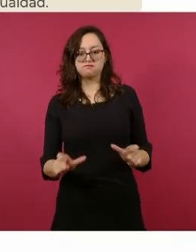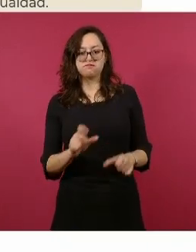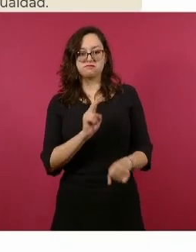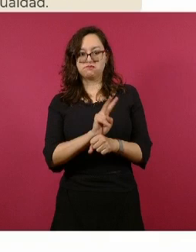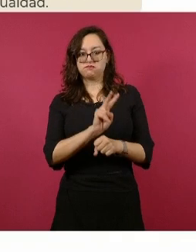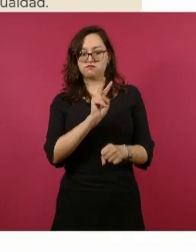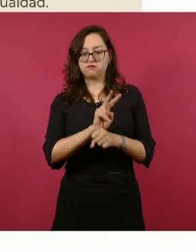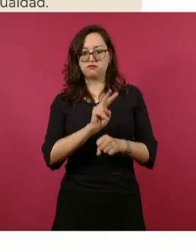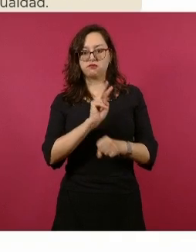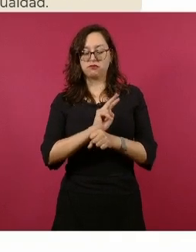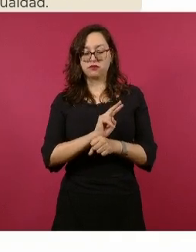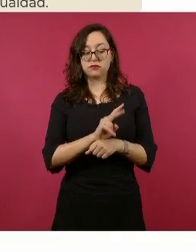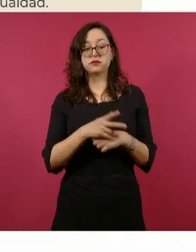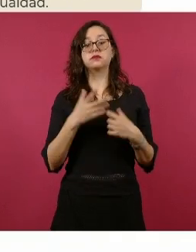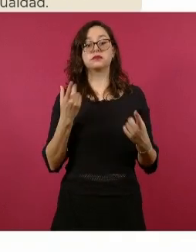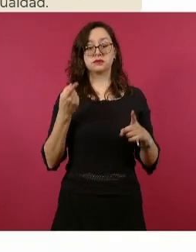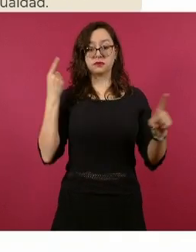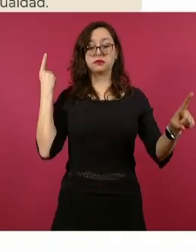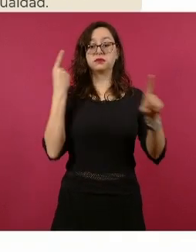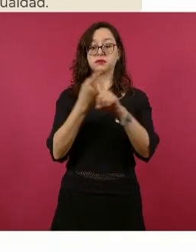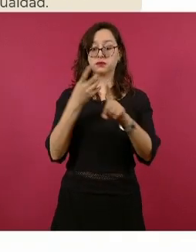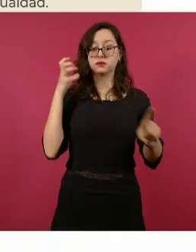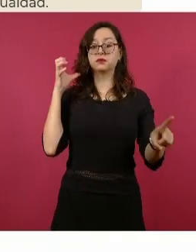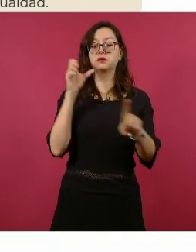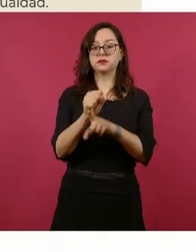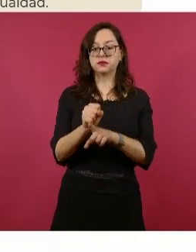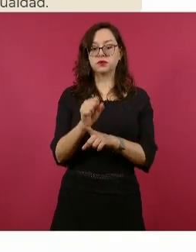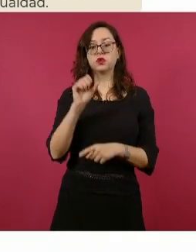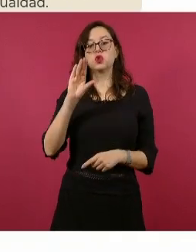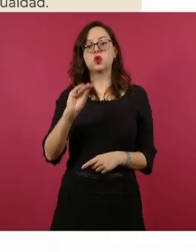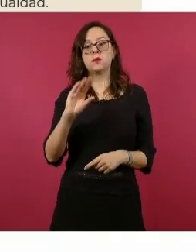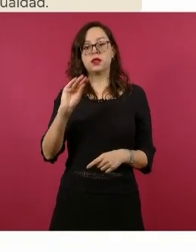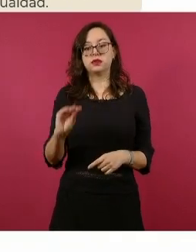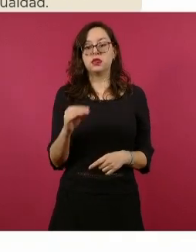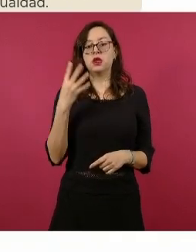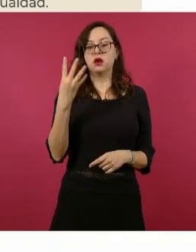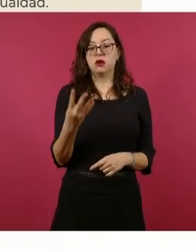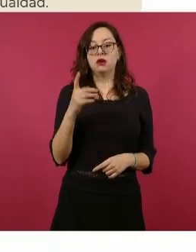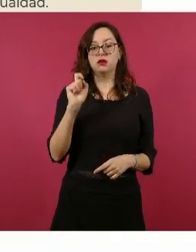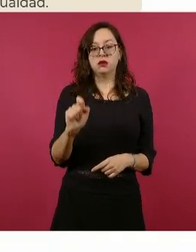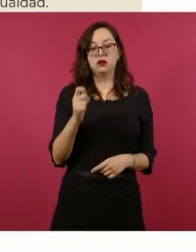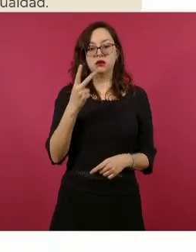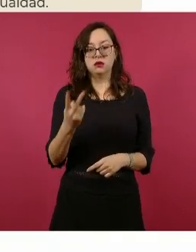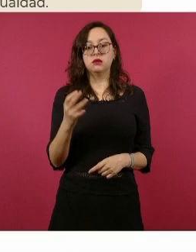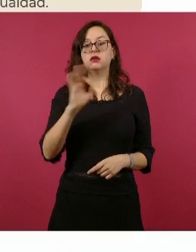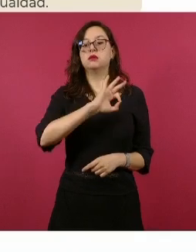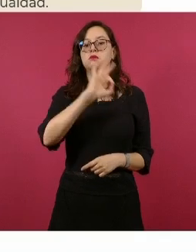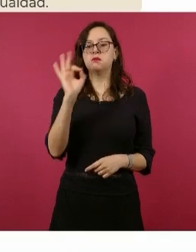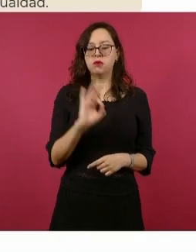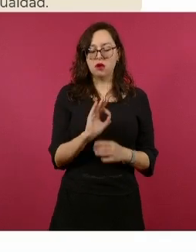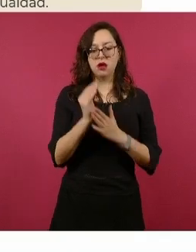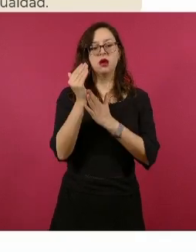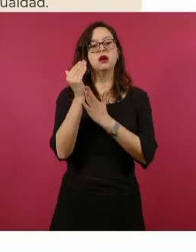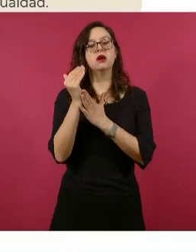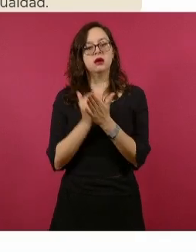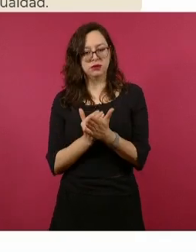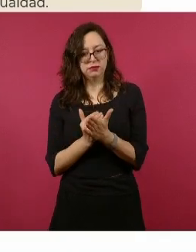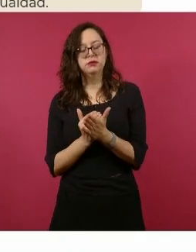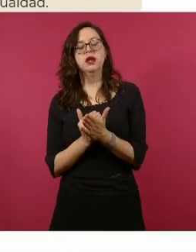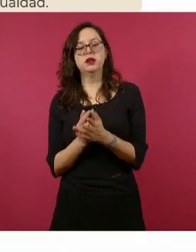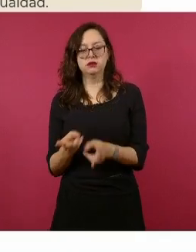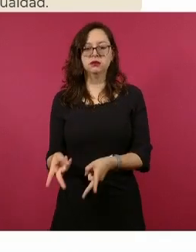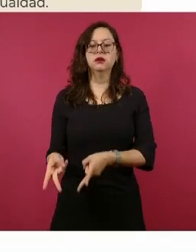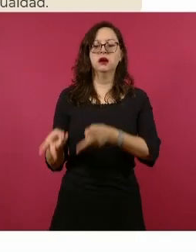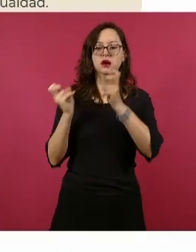este delito, por lo cual se ha logrado bajar 94.2 por ciento la incidencia de este